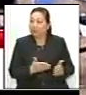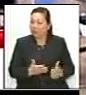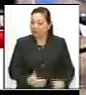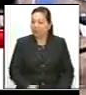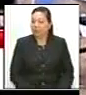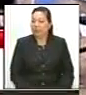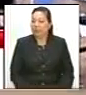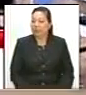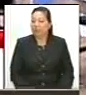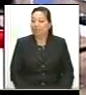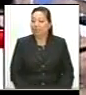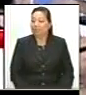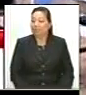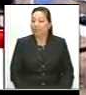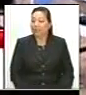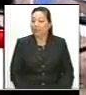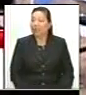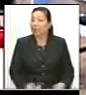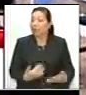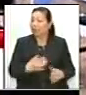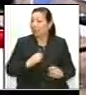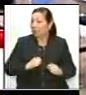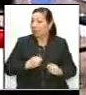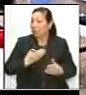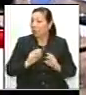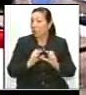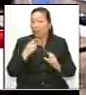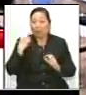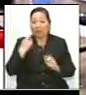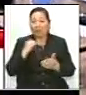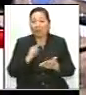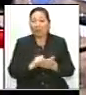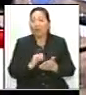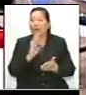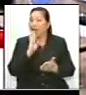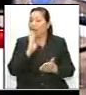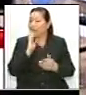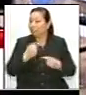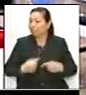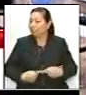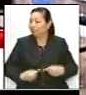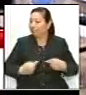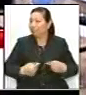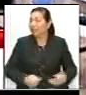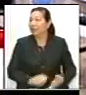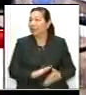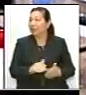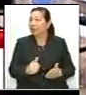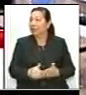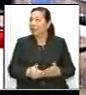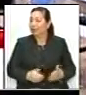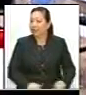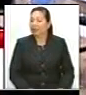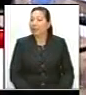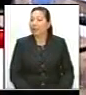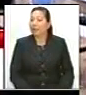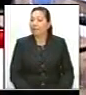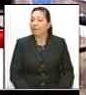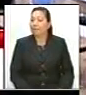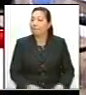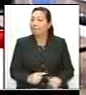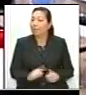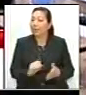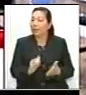afín, una crisis de partido, y habla de discrepancias inclusive con la dirección o el grupo parlamentario,